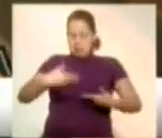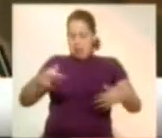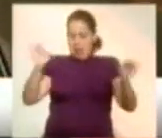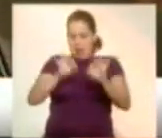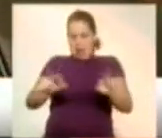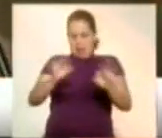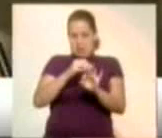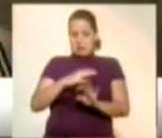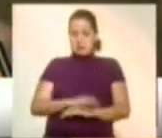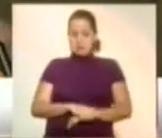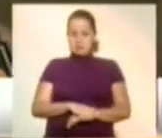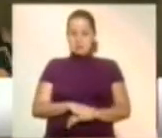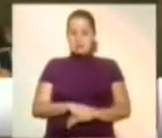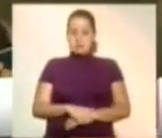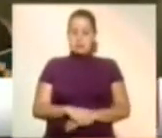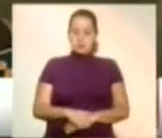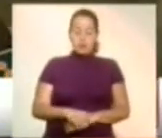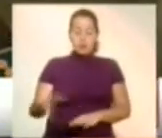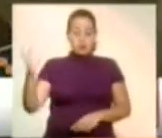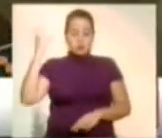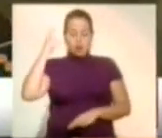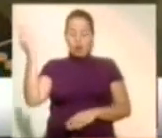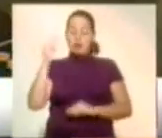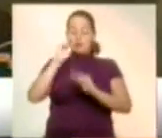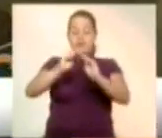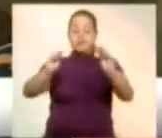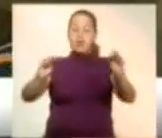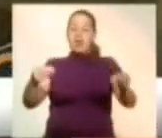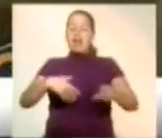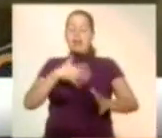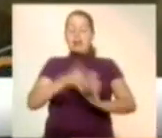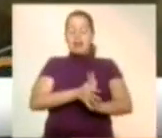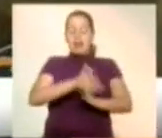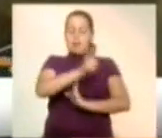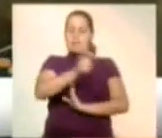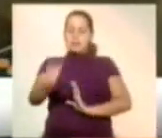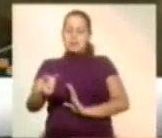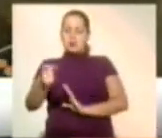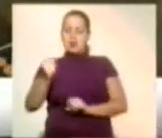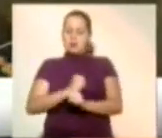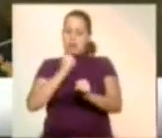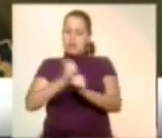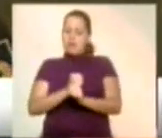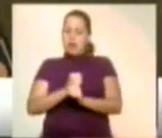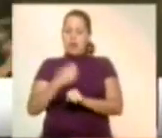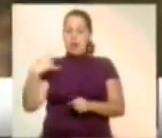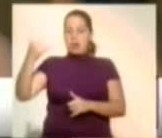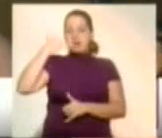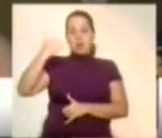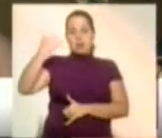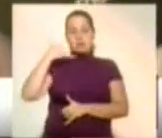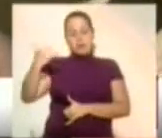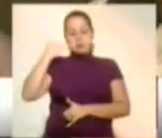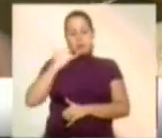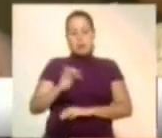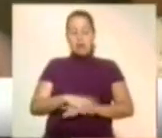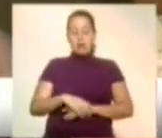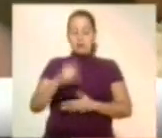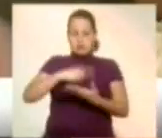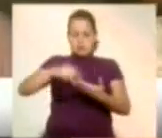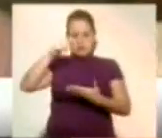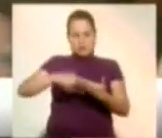he recibido. Ella me ha estado mandando a llamar con un poco de gente de allá al circuito, ya me llama. No firmó las boletas